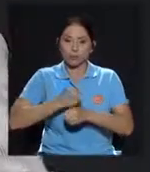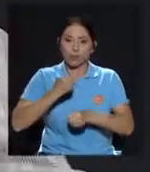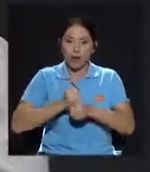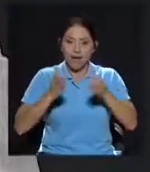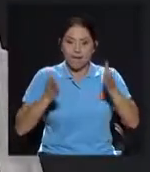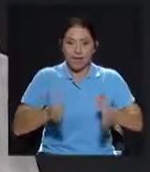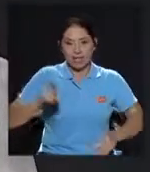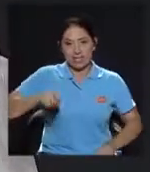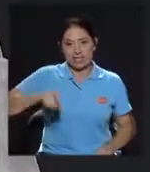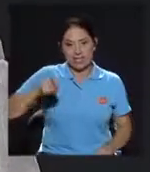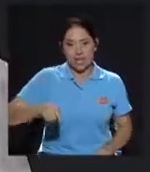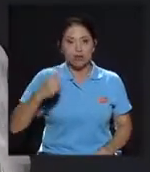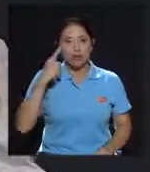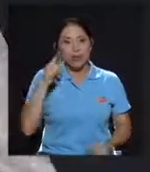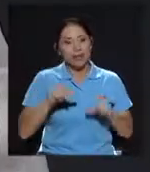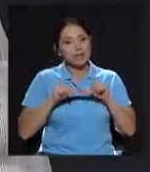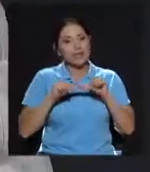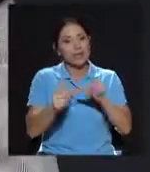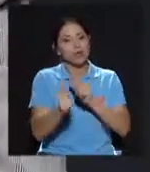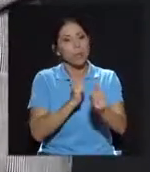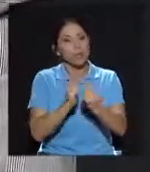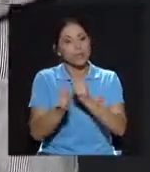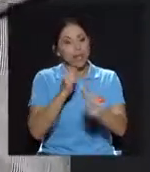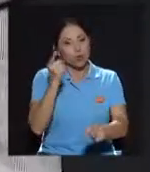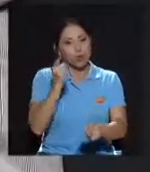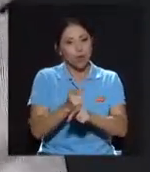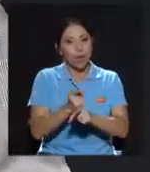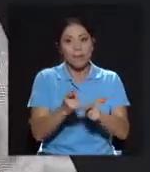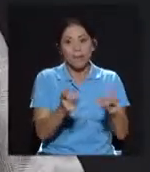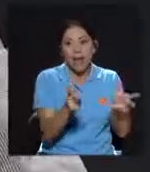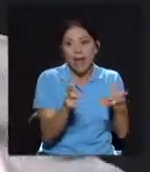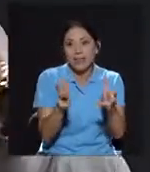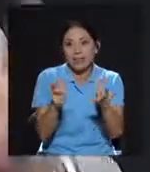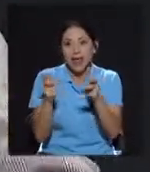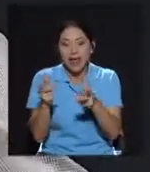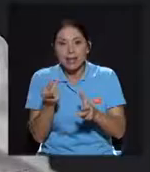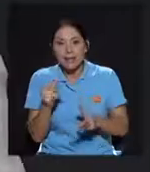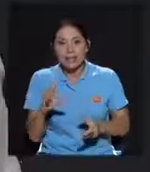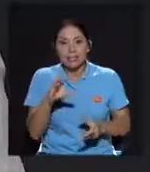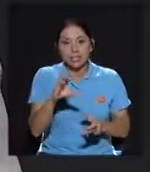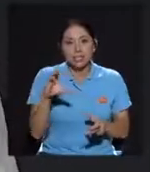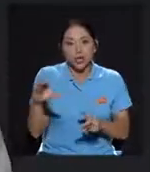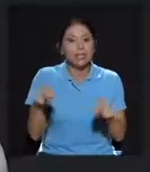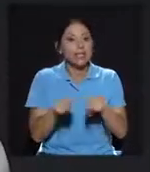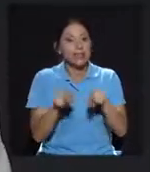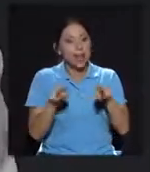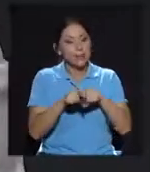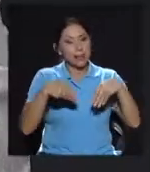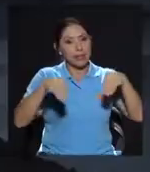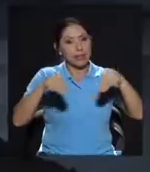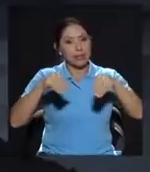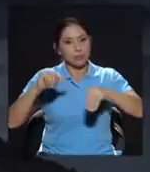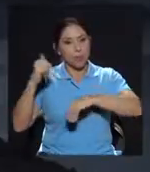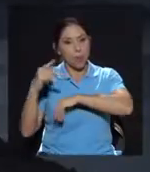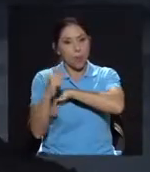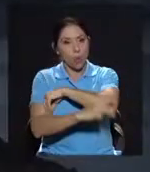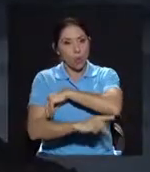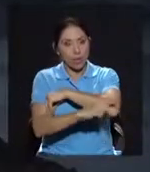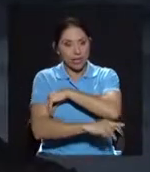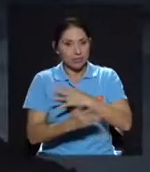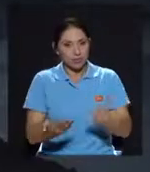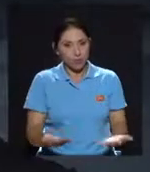compitiendo adecuadamente tanto en la fracción de inversiones como en la exportación recordando que